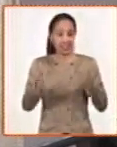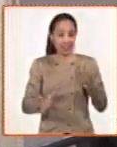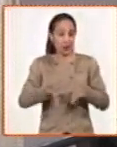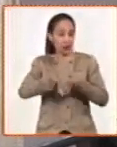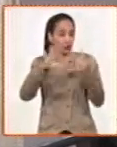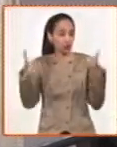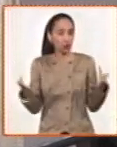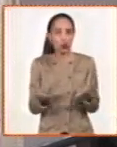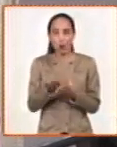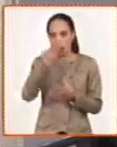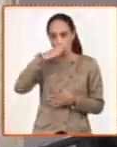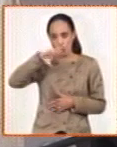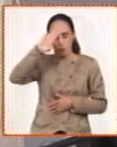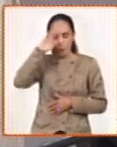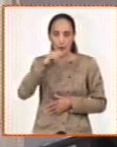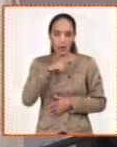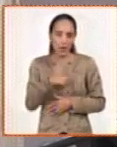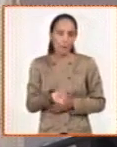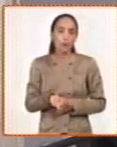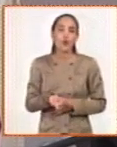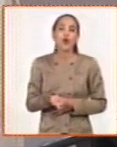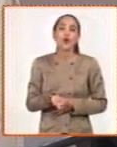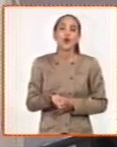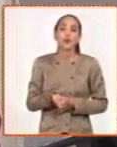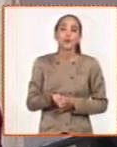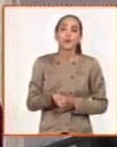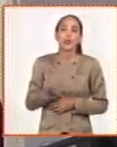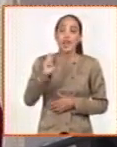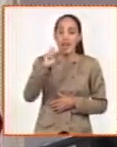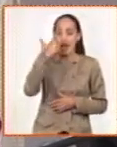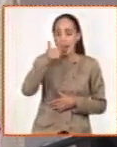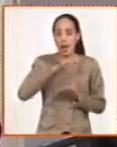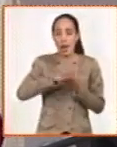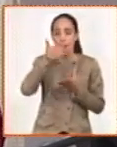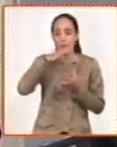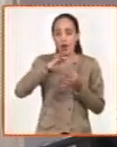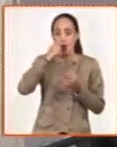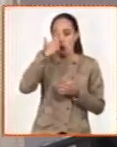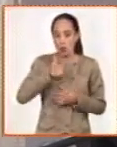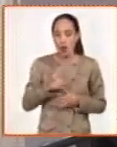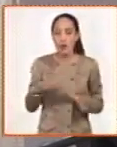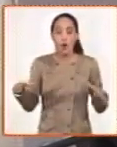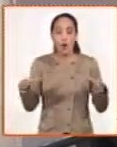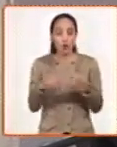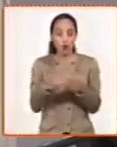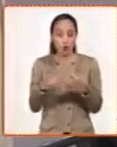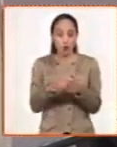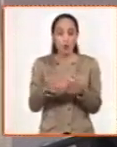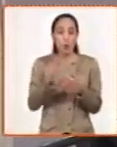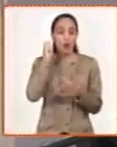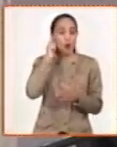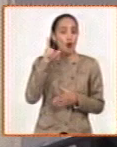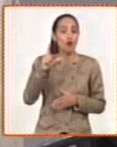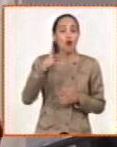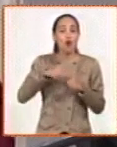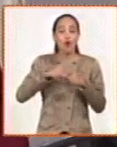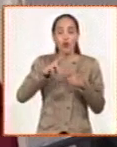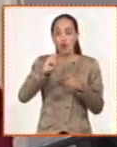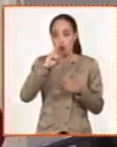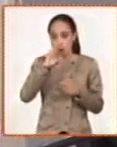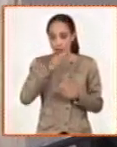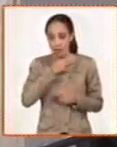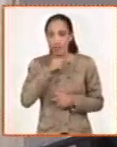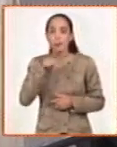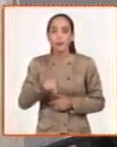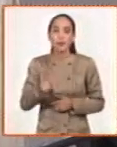Podemos mencionar los ejemplos como Camagua, el ballet folclórico de Camagüey también, que tuvo sus